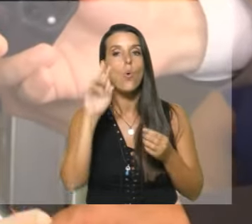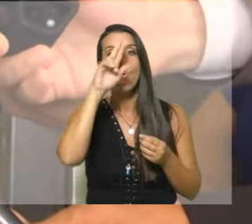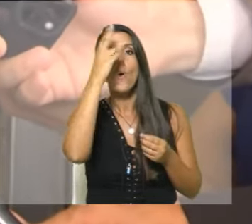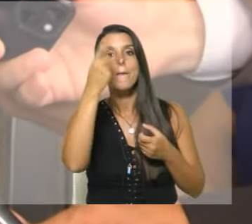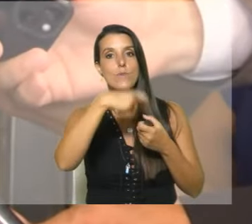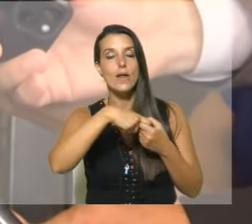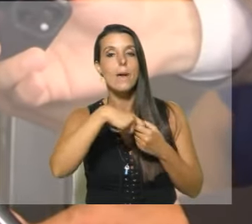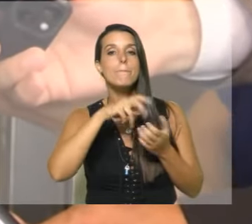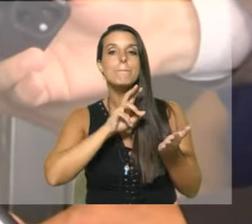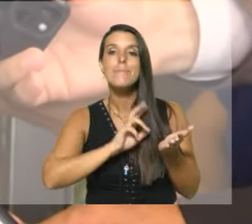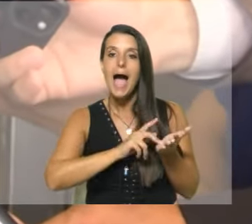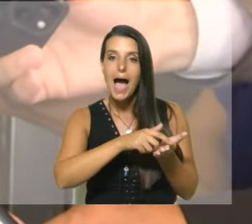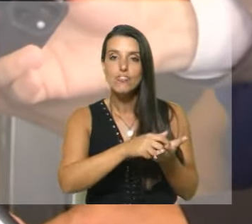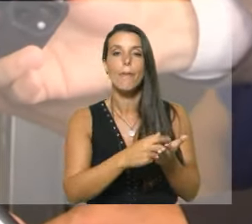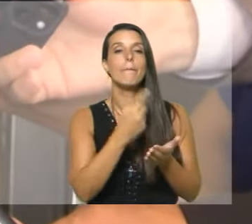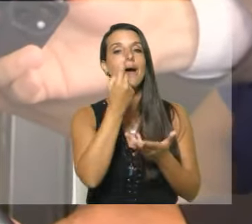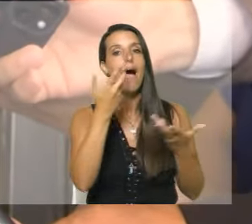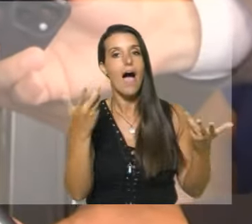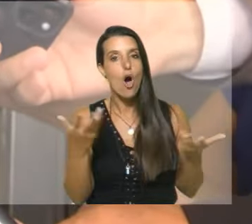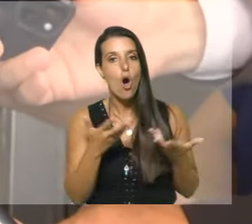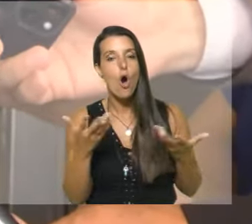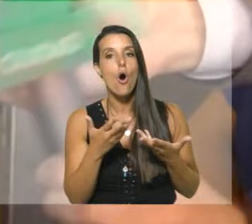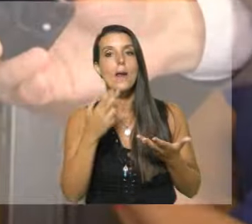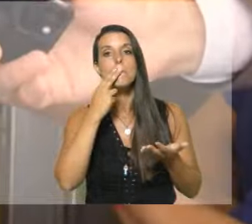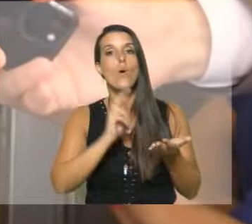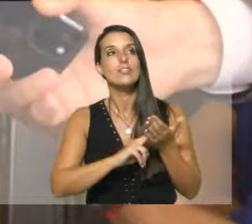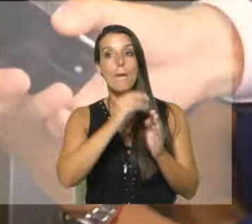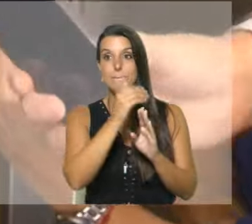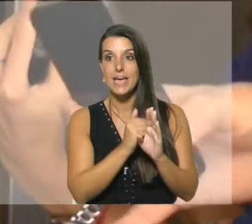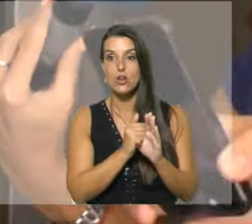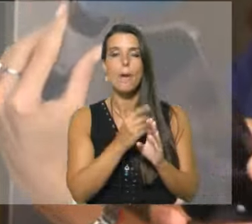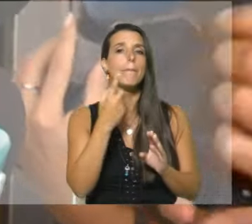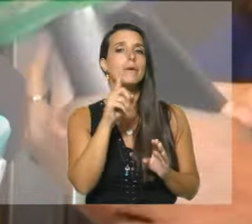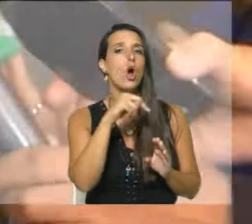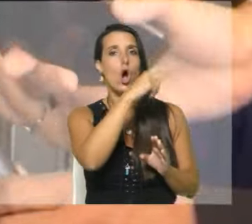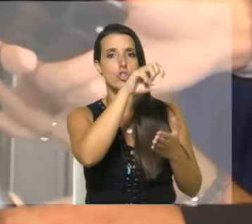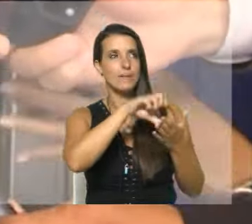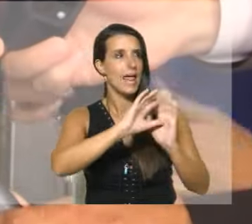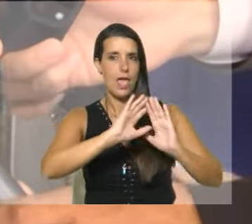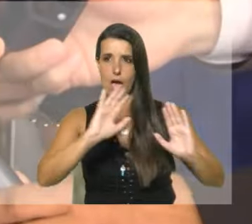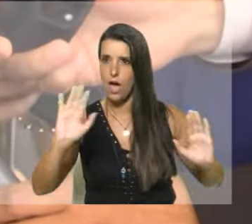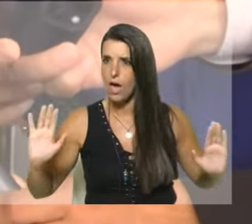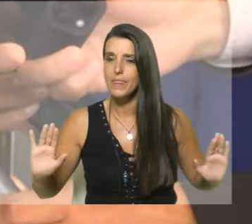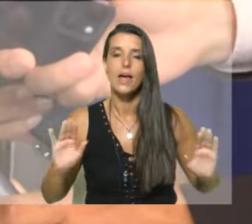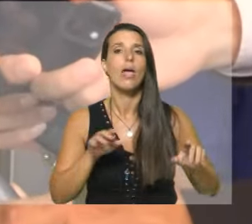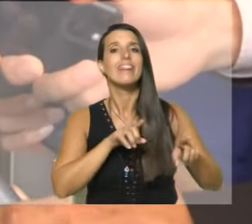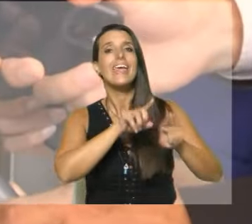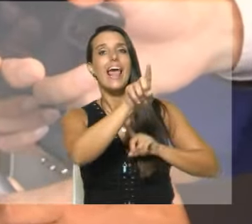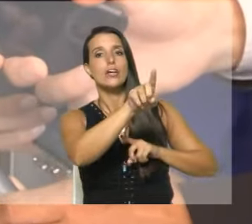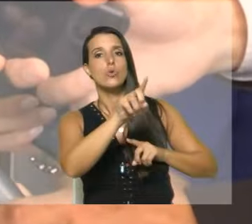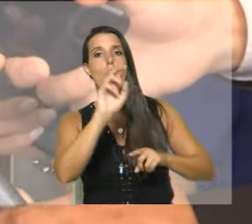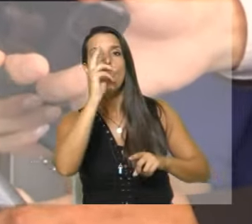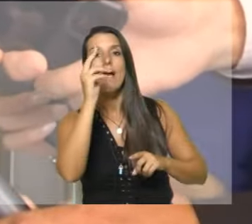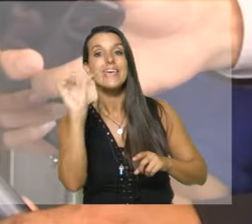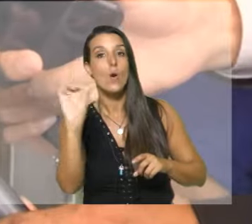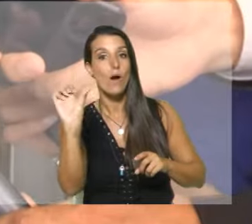son muchos pasos. El primero es esto de la reducción unilateral de aranceles. ¿Eso no depende de los demás países? Eso no, y eso es con Uruguay y Ecuador, no